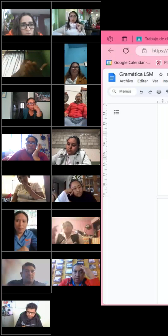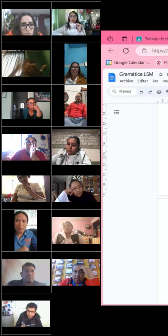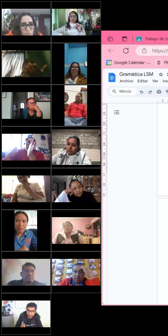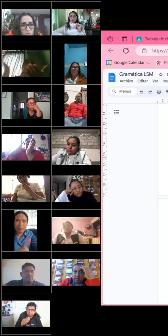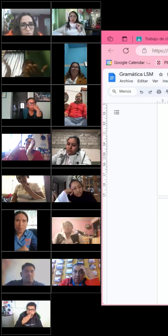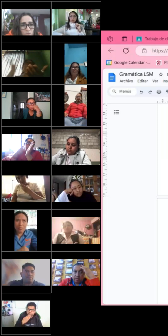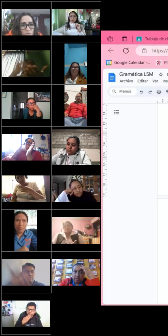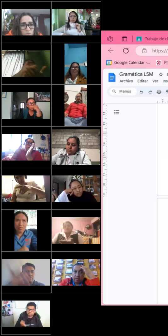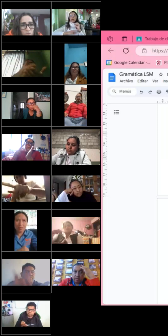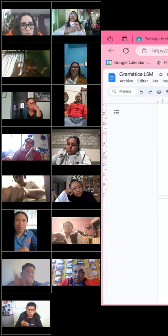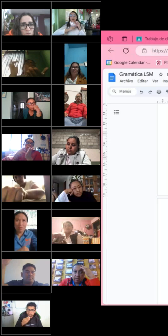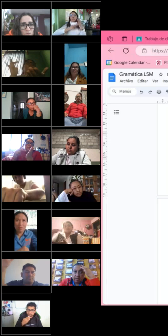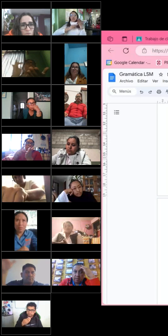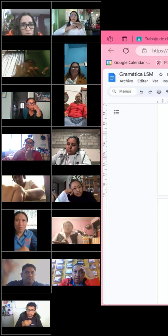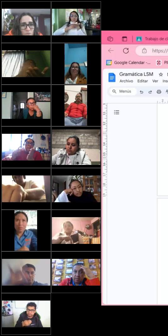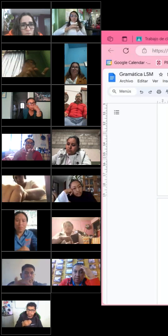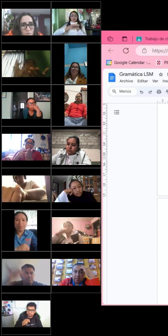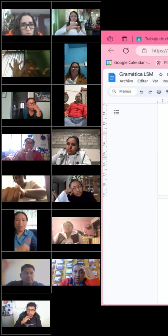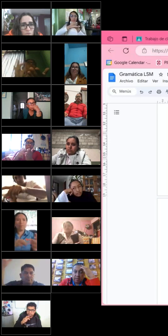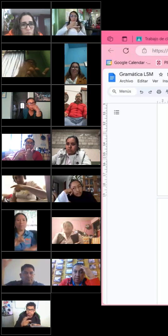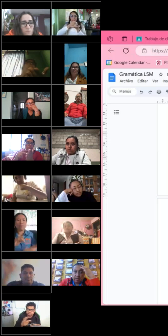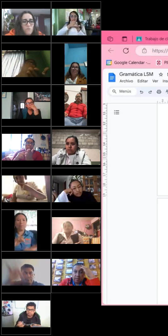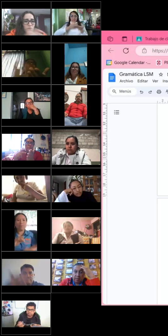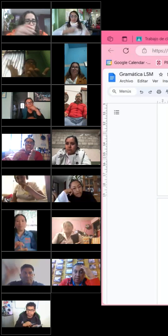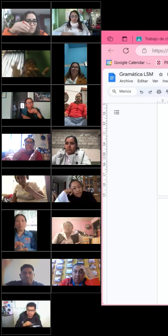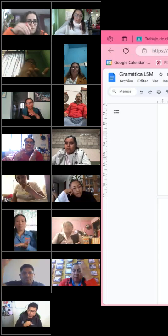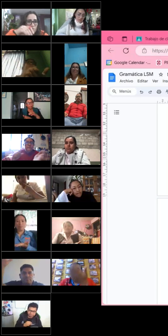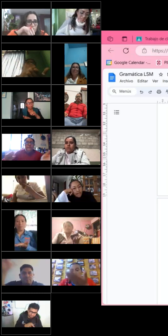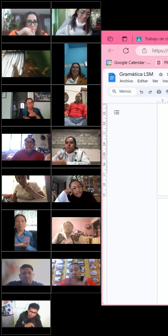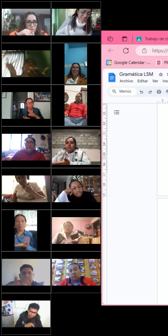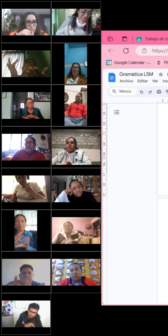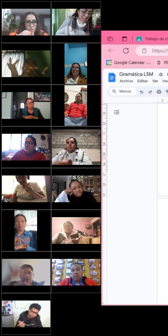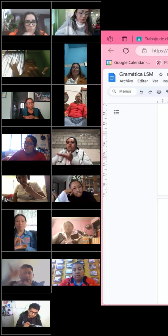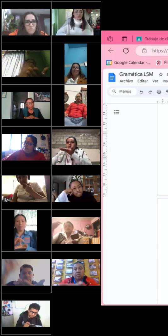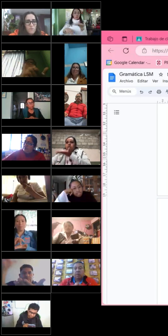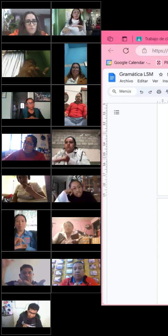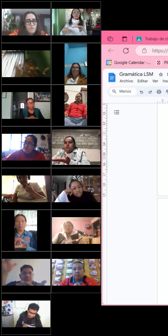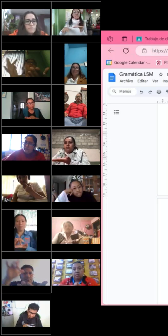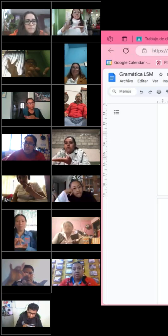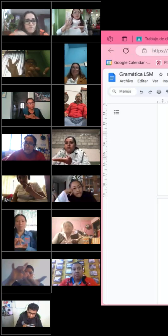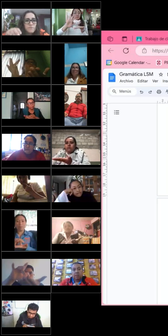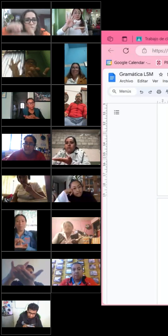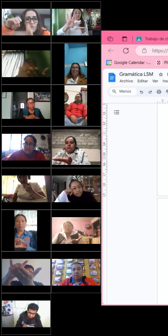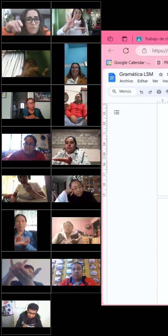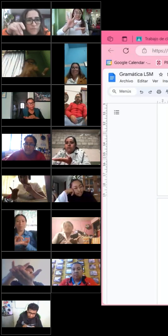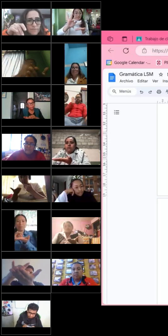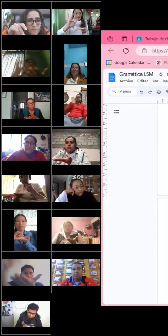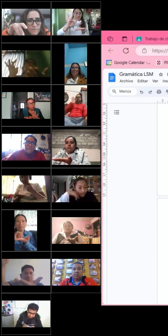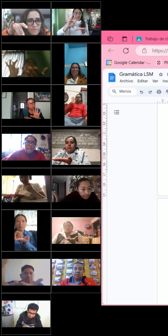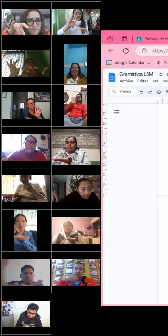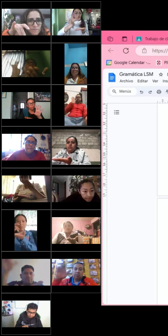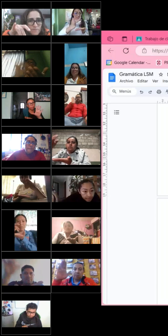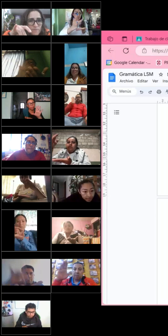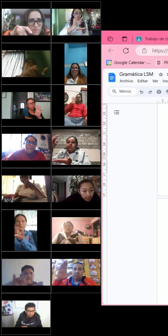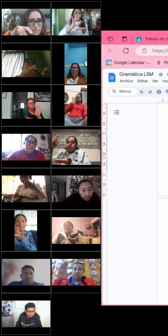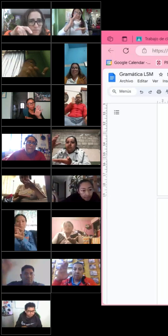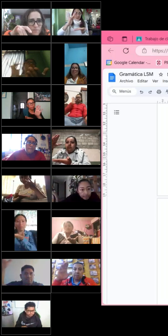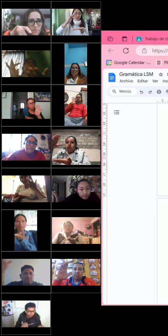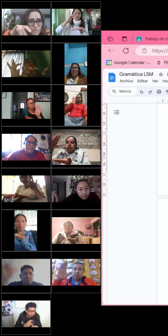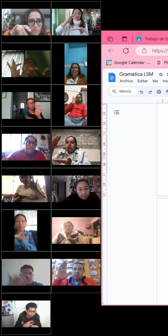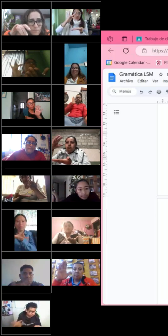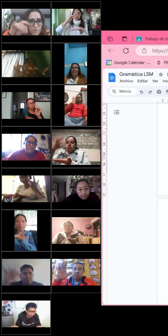puesto en alguno de los grupos. En la mano base, palma, viendo hacia arriba. En la mano dominante voy a flexionar mi